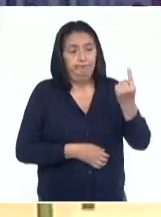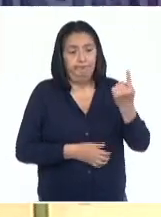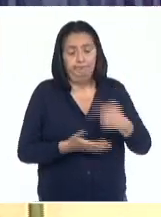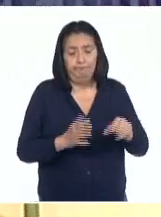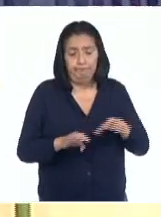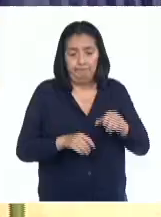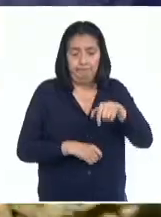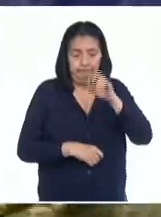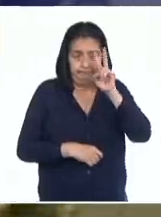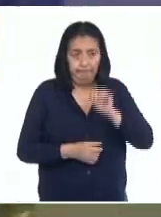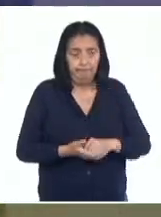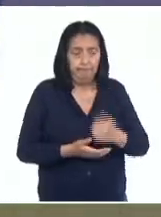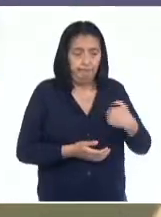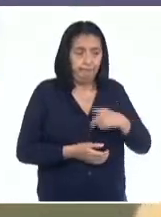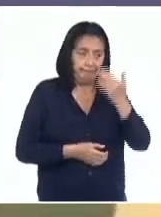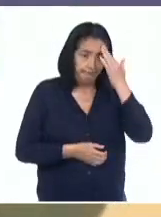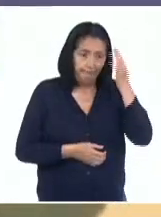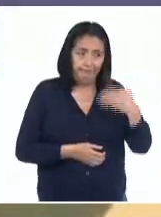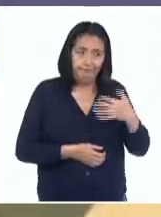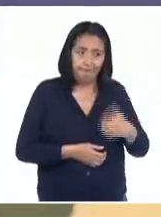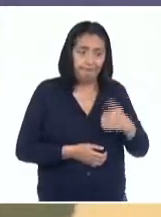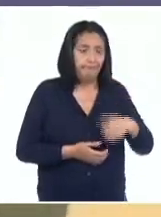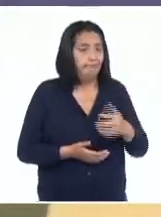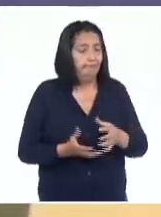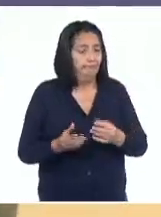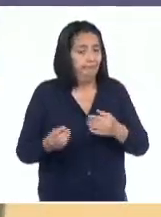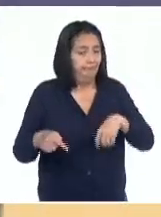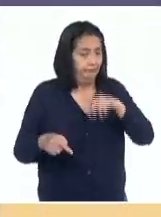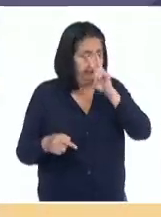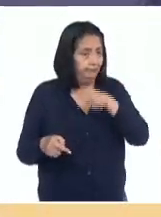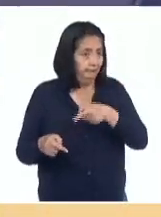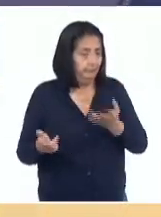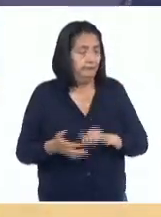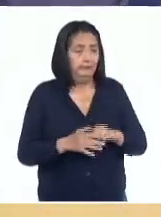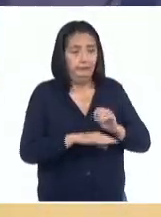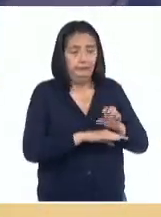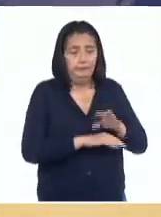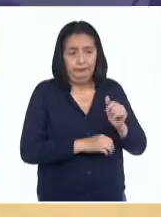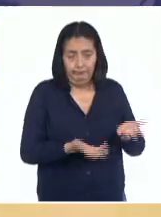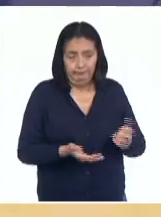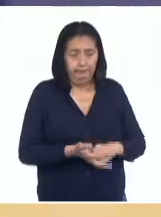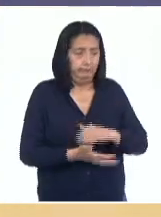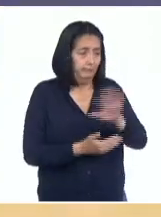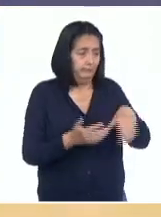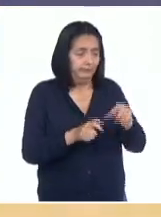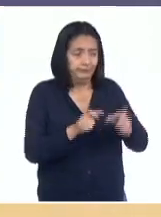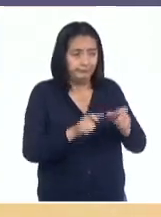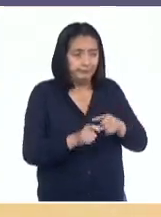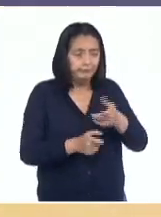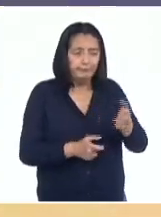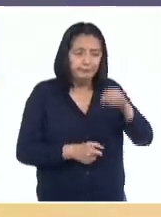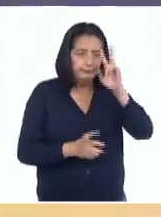entregas en el distrito ya sabíamos que el más golpeado desde el perú definitivamente recomendar ahorita a toda la población a